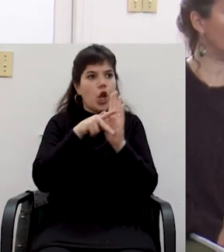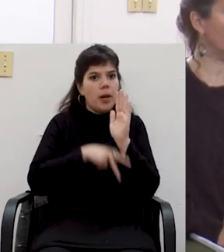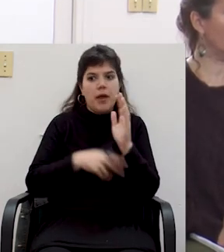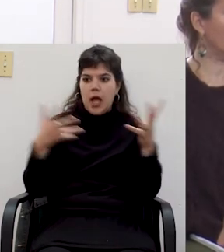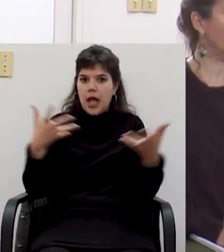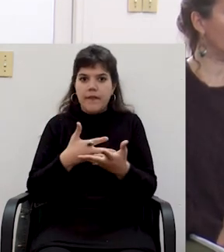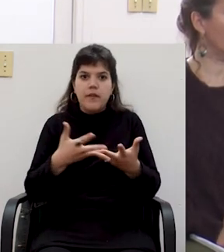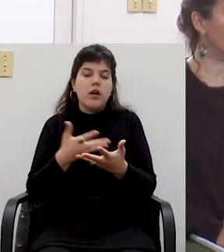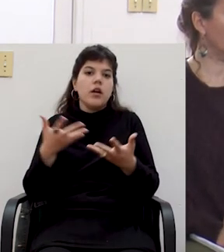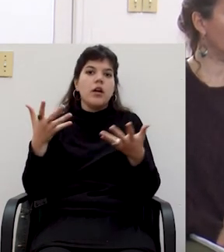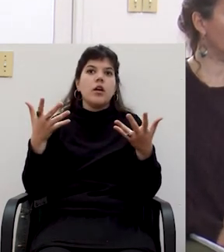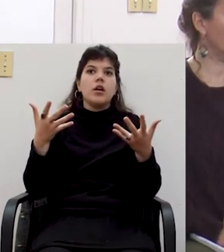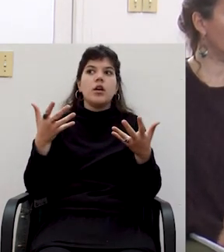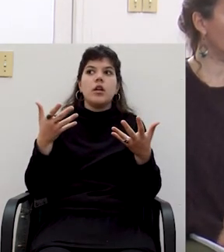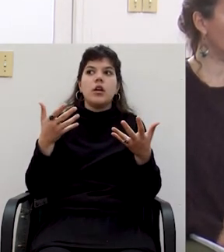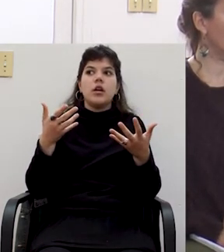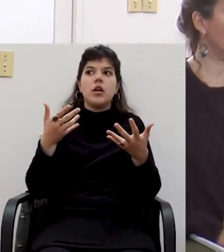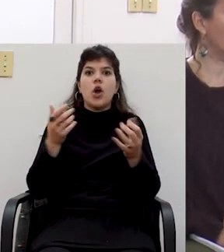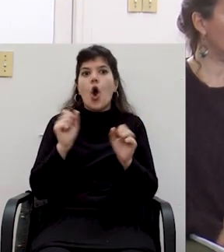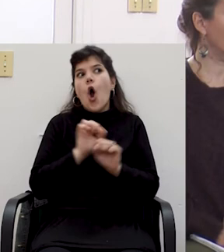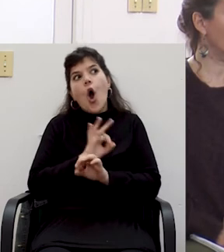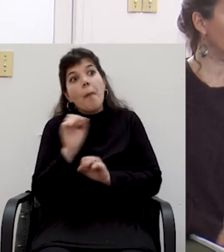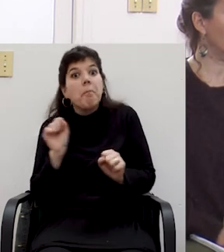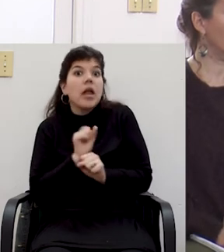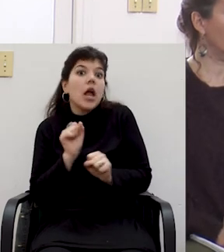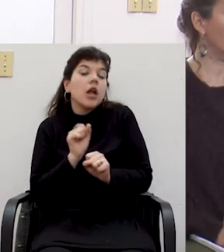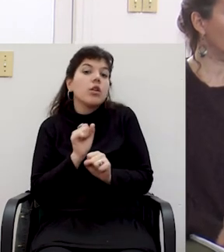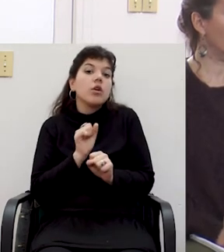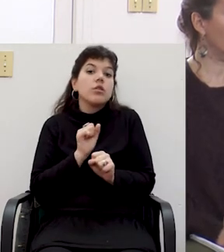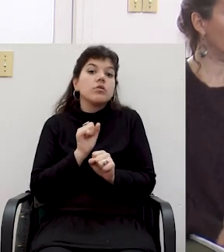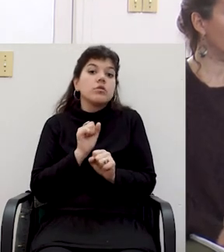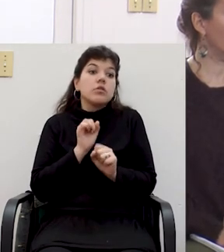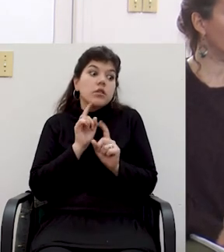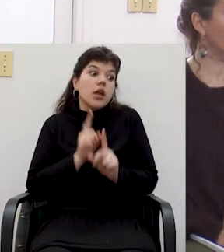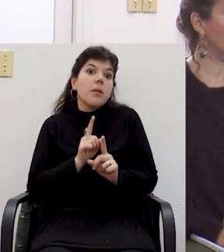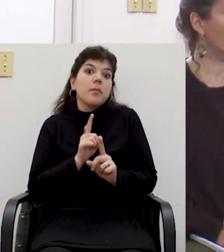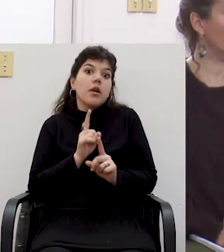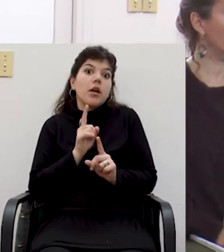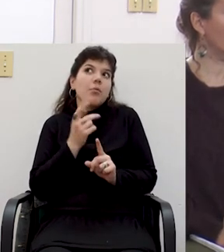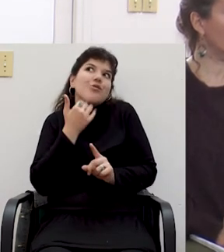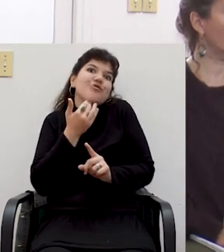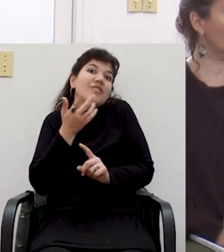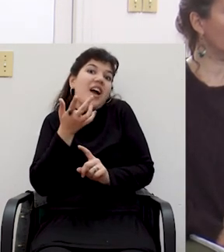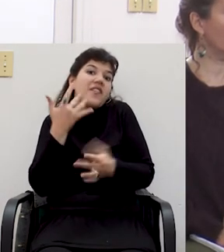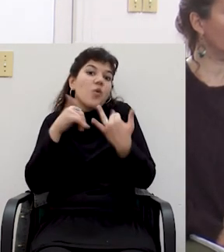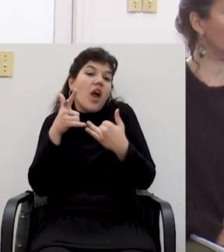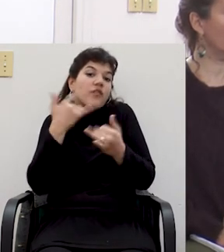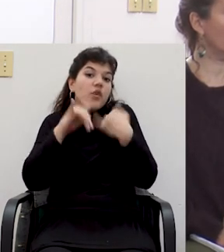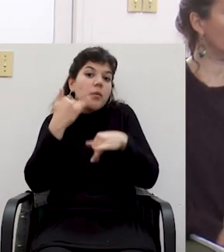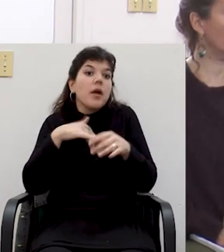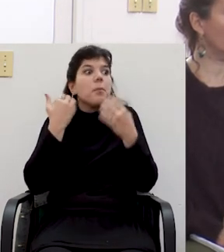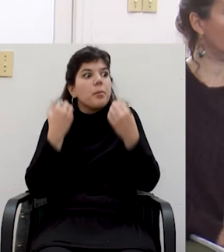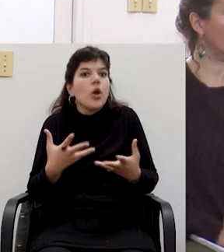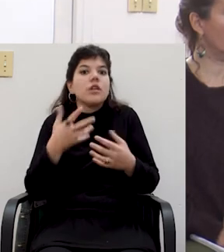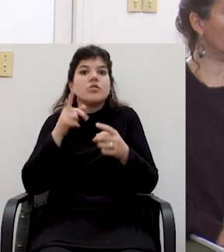vigentes, en los miedos y muchas veces también por la ignorancia. Por eso tan importante